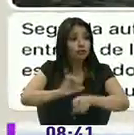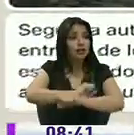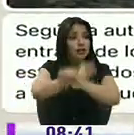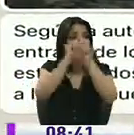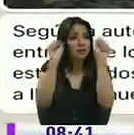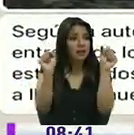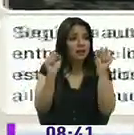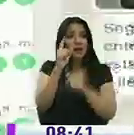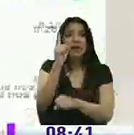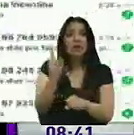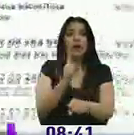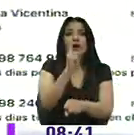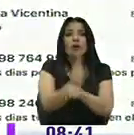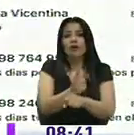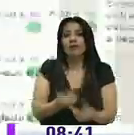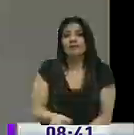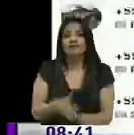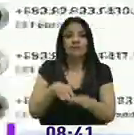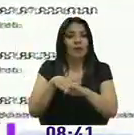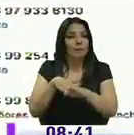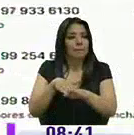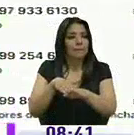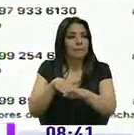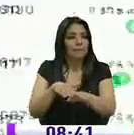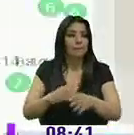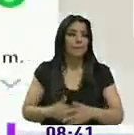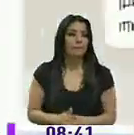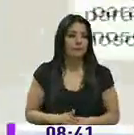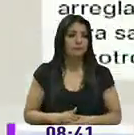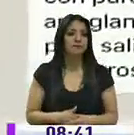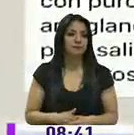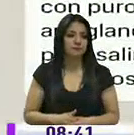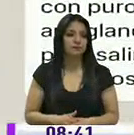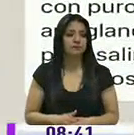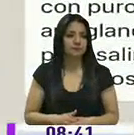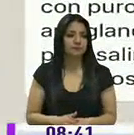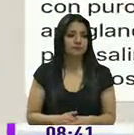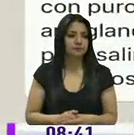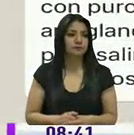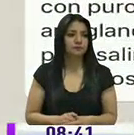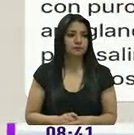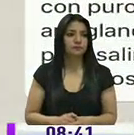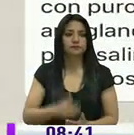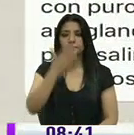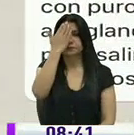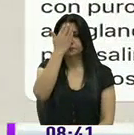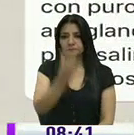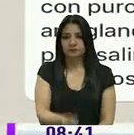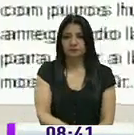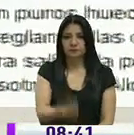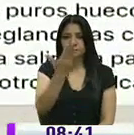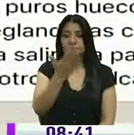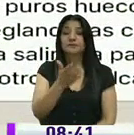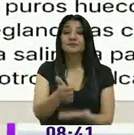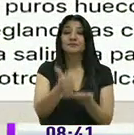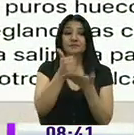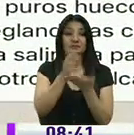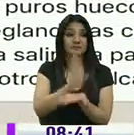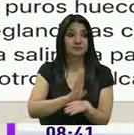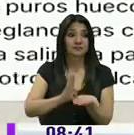vecino va a una hora y no se mueve ahí hay que olvidar que se hace conocía este veces ayuda barrió la